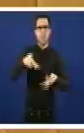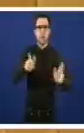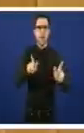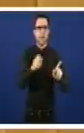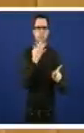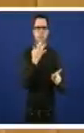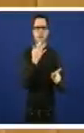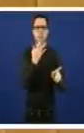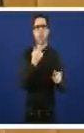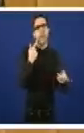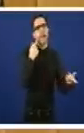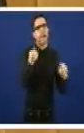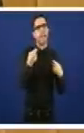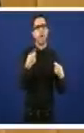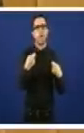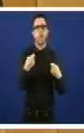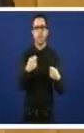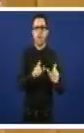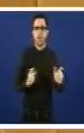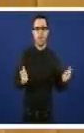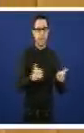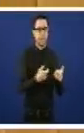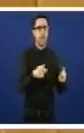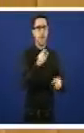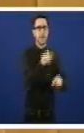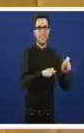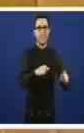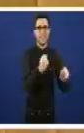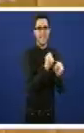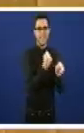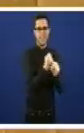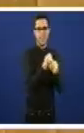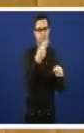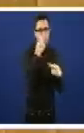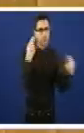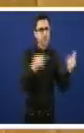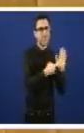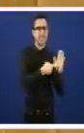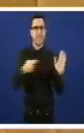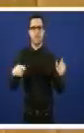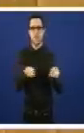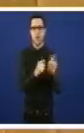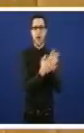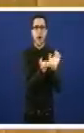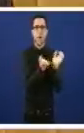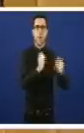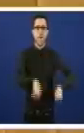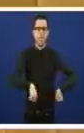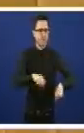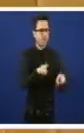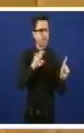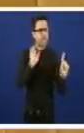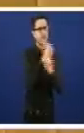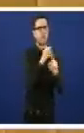colectiva. Estamos furtando e a traballadores públicos acordos que conseguiron despois de moitos anos de negociación de